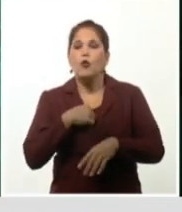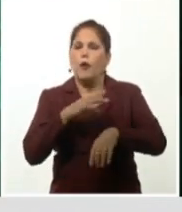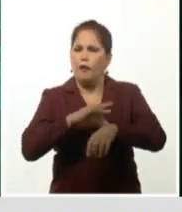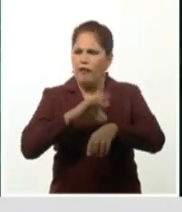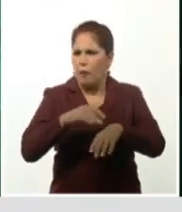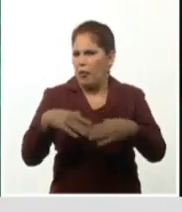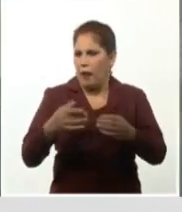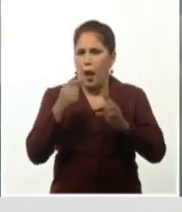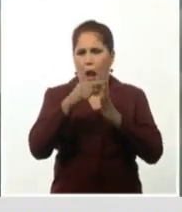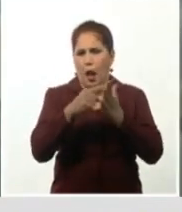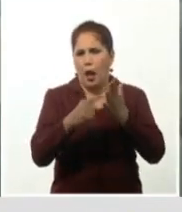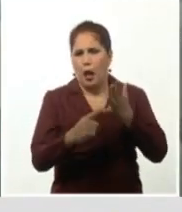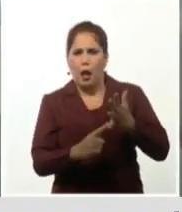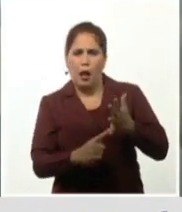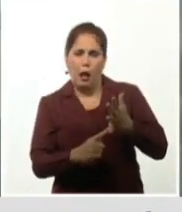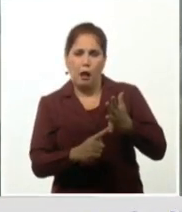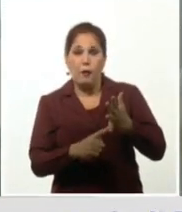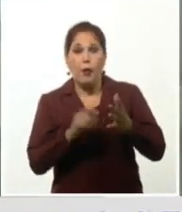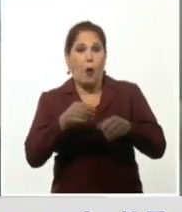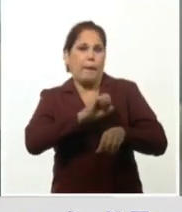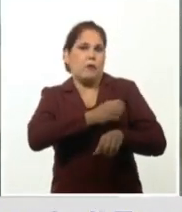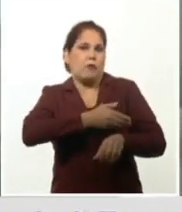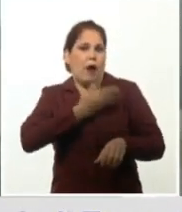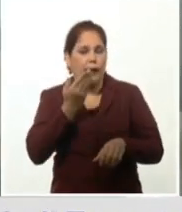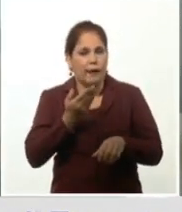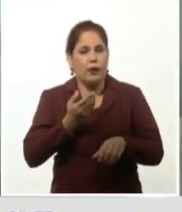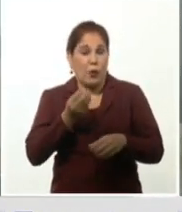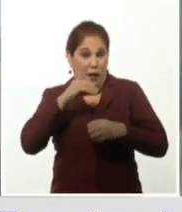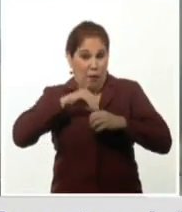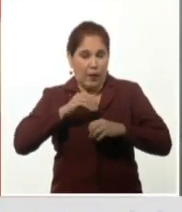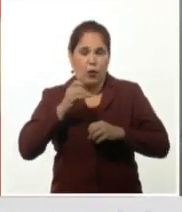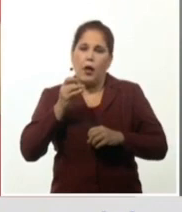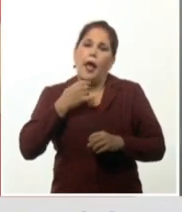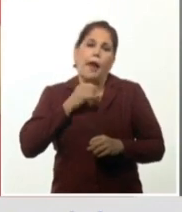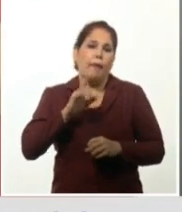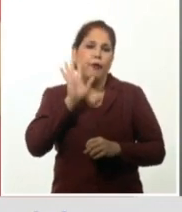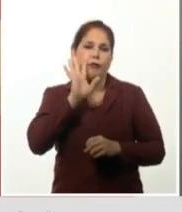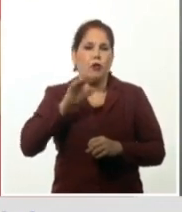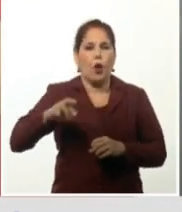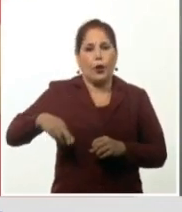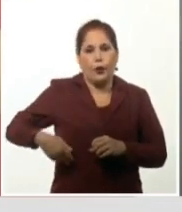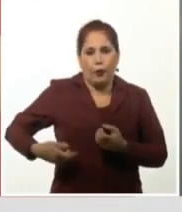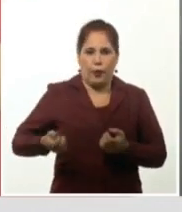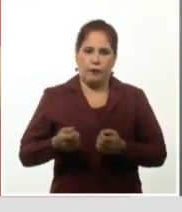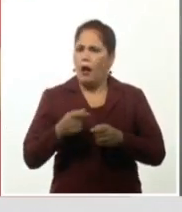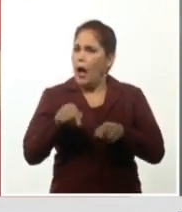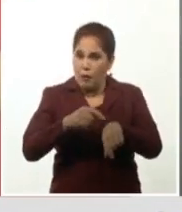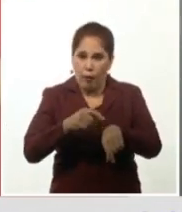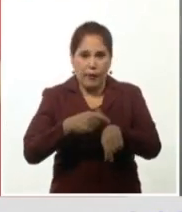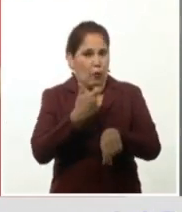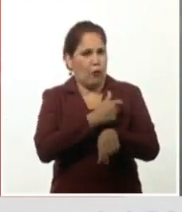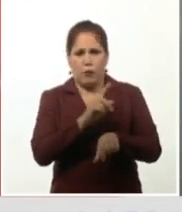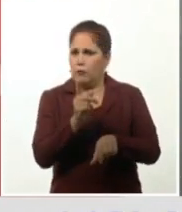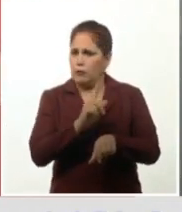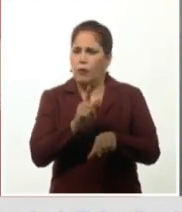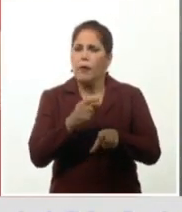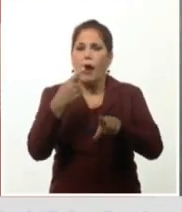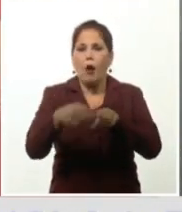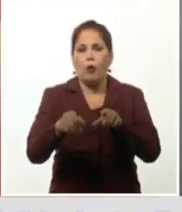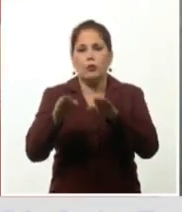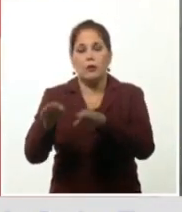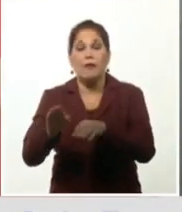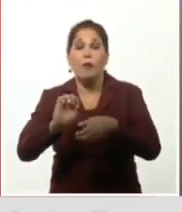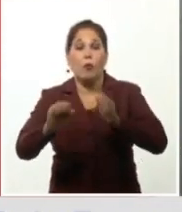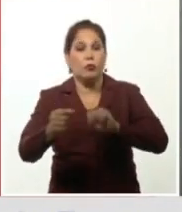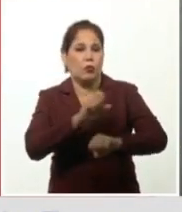ocultar que pueda tener una enfermedad infecciosa. En ese momento no se vacuna, se vacuna en otro. Debe estar controlado su hipertensión